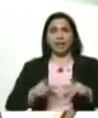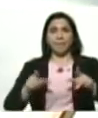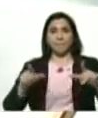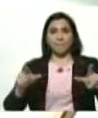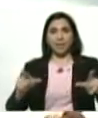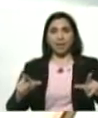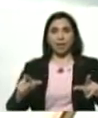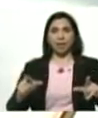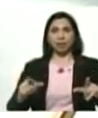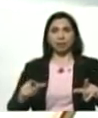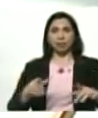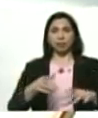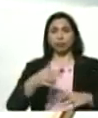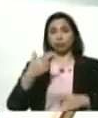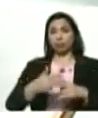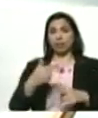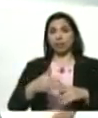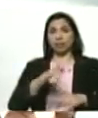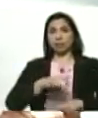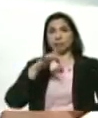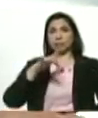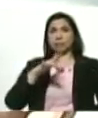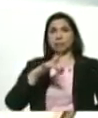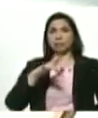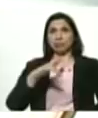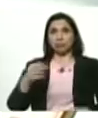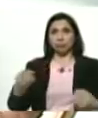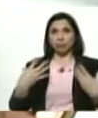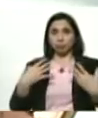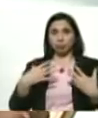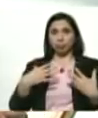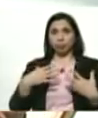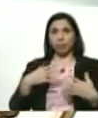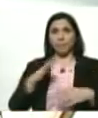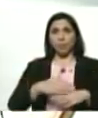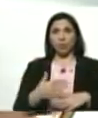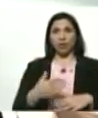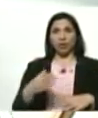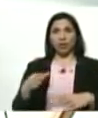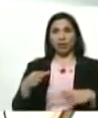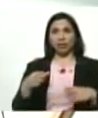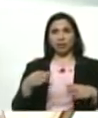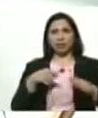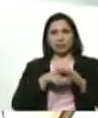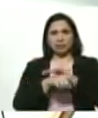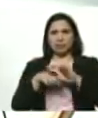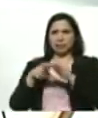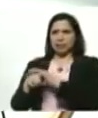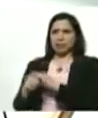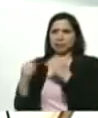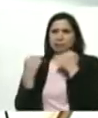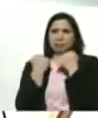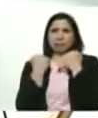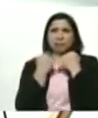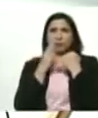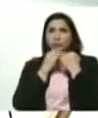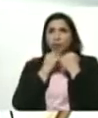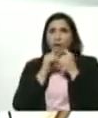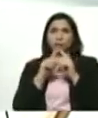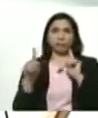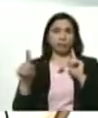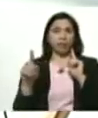alto riesgo de contagio porque bueno suele concentrar personas y el espaciamiento físico es muy